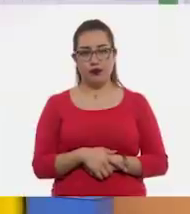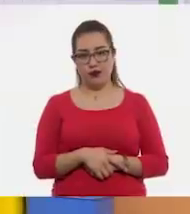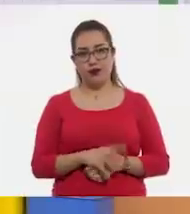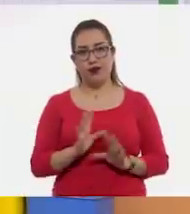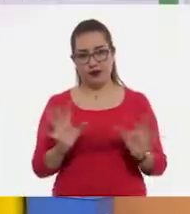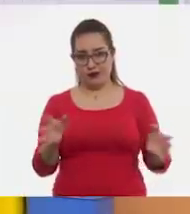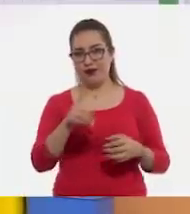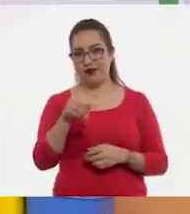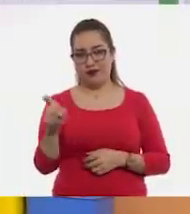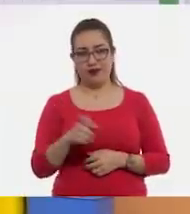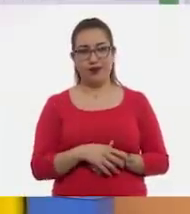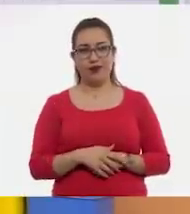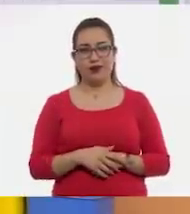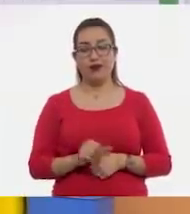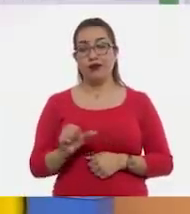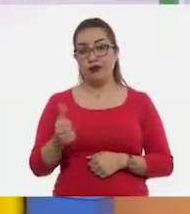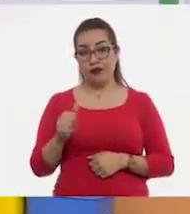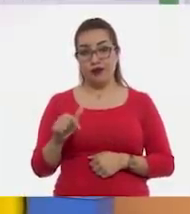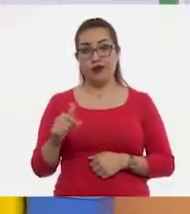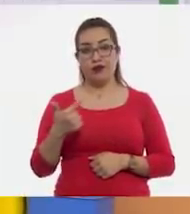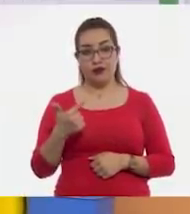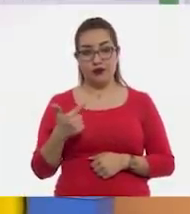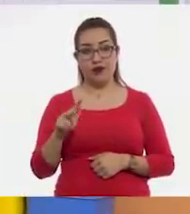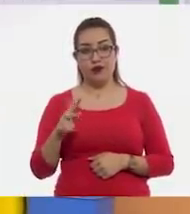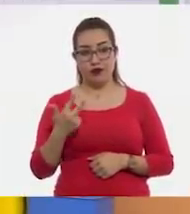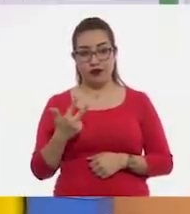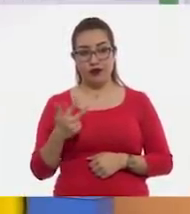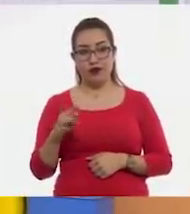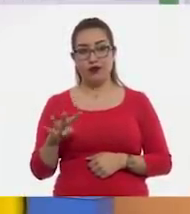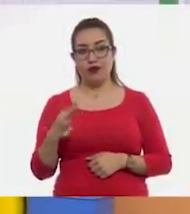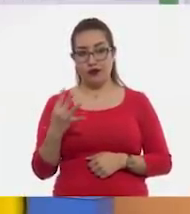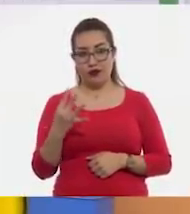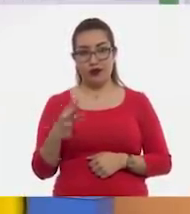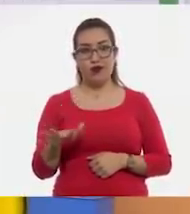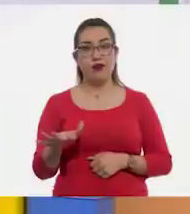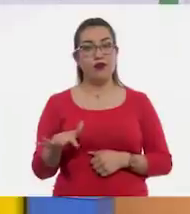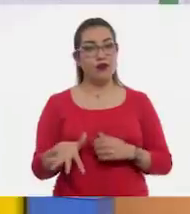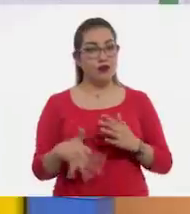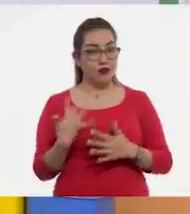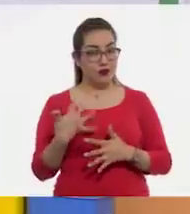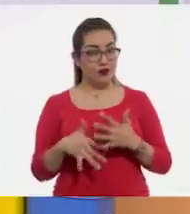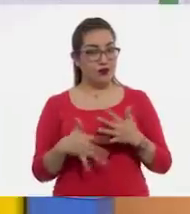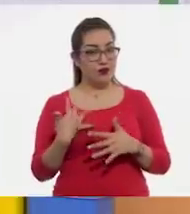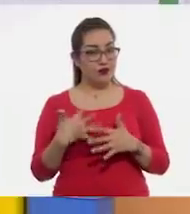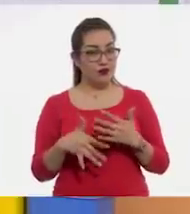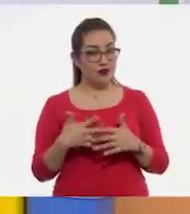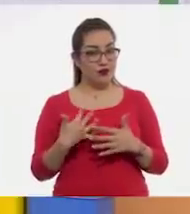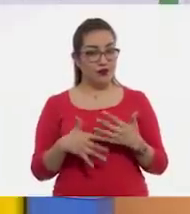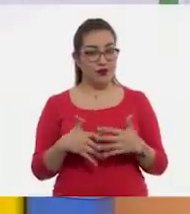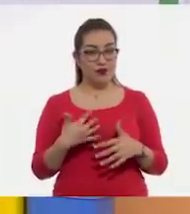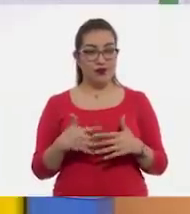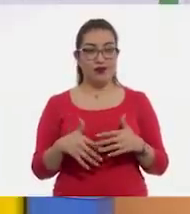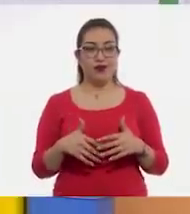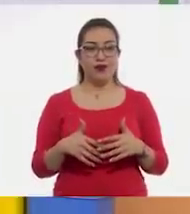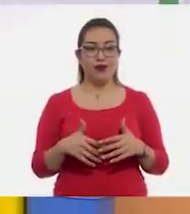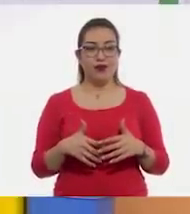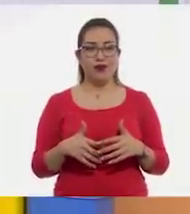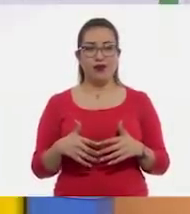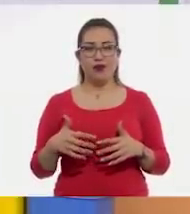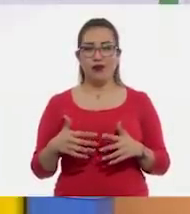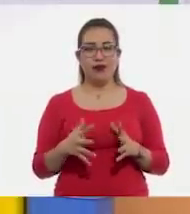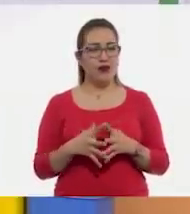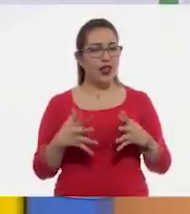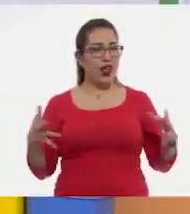Muy bien. 11, 12, 13, 14, 15. ¡Ay, este va a ser un salto muy